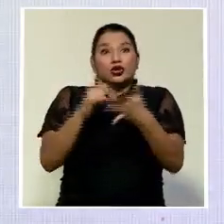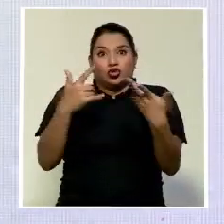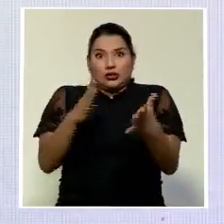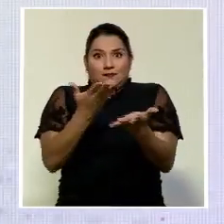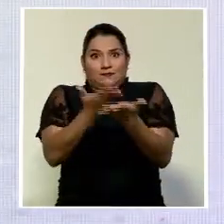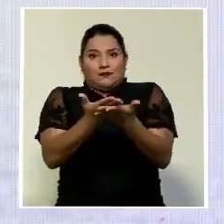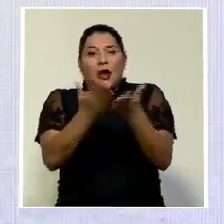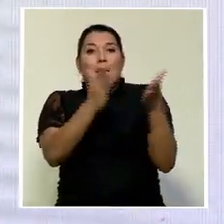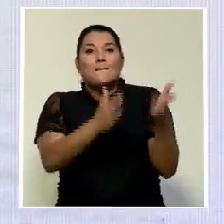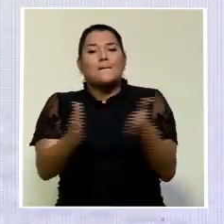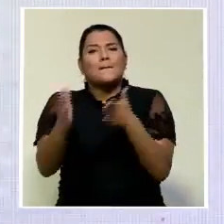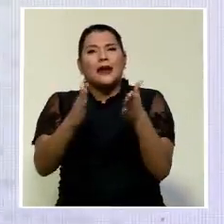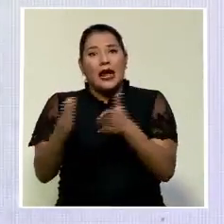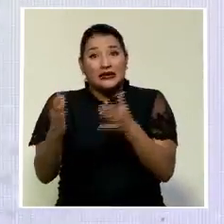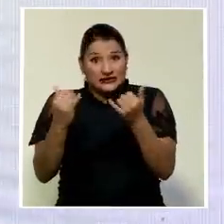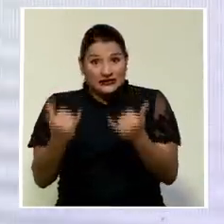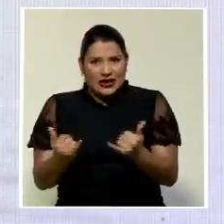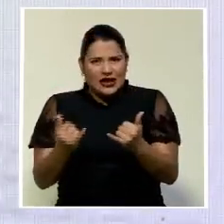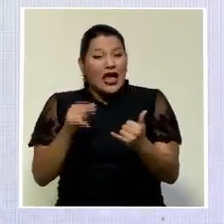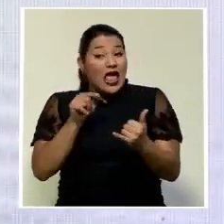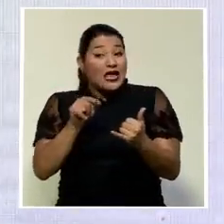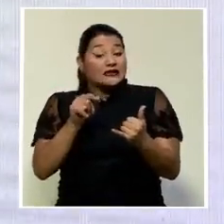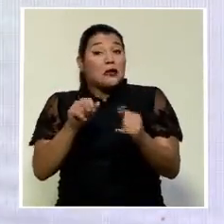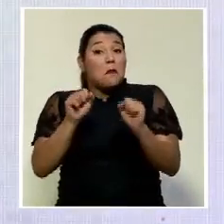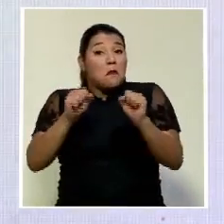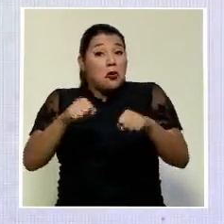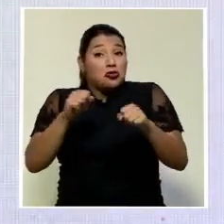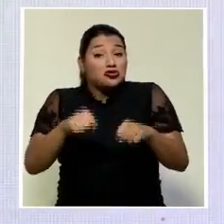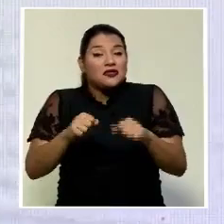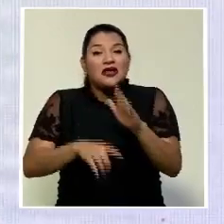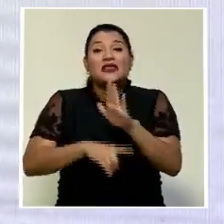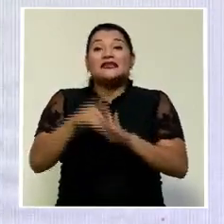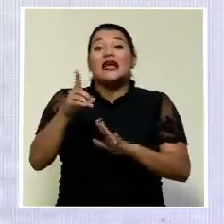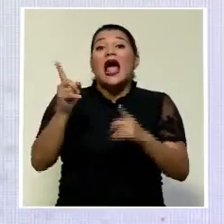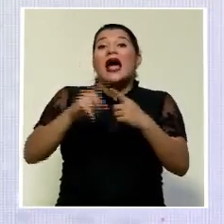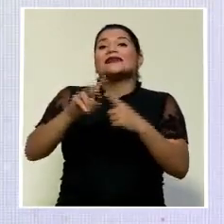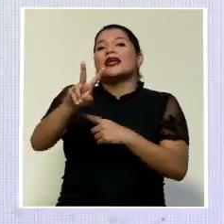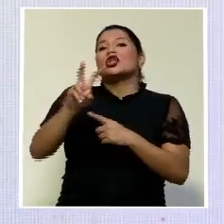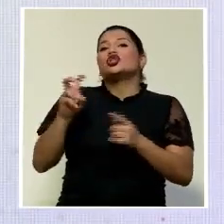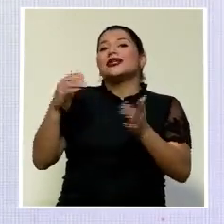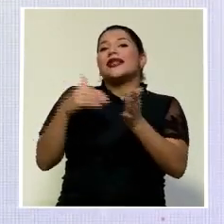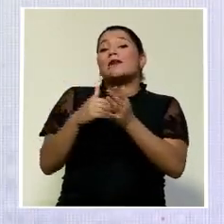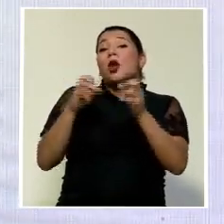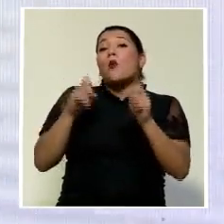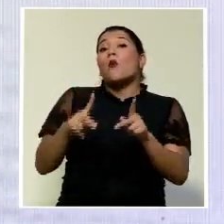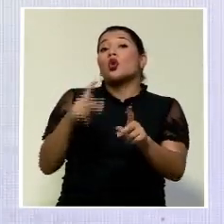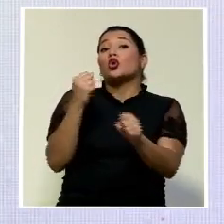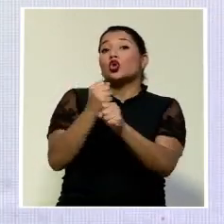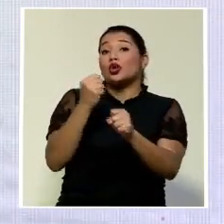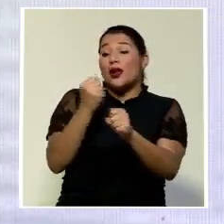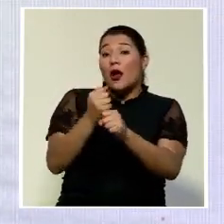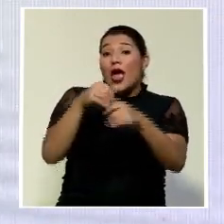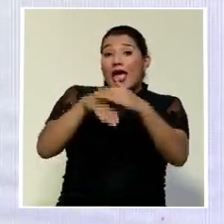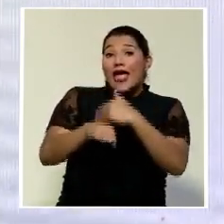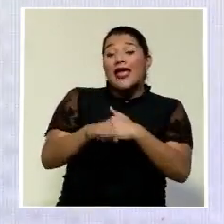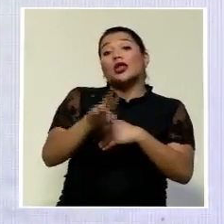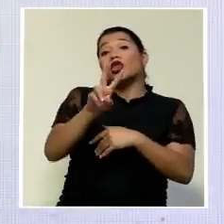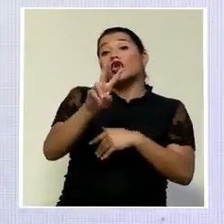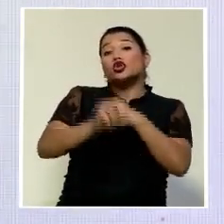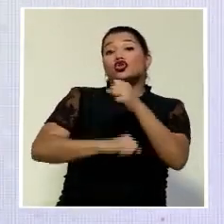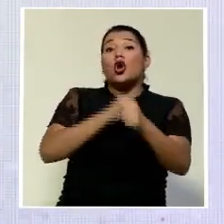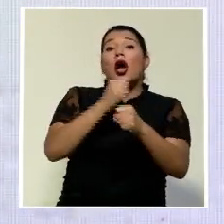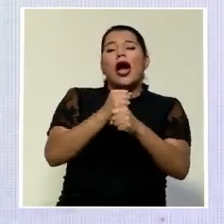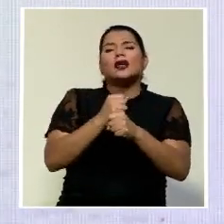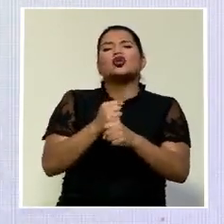que tiene la posibilidad de generar hasta 200,000 empleos en un periodo de 24 meses con una